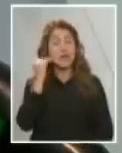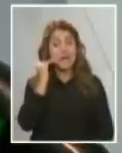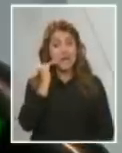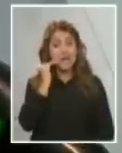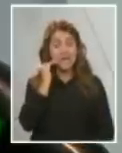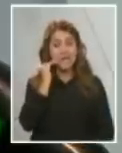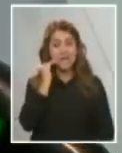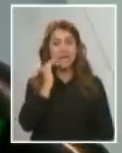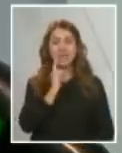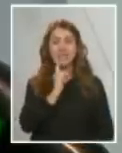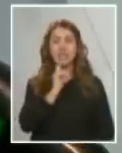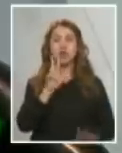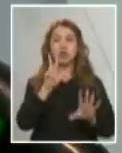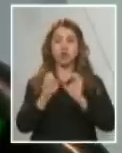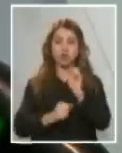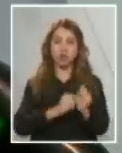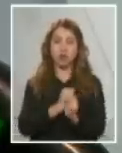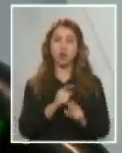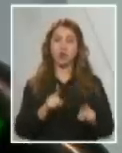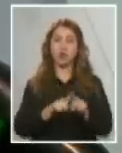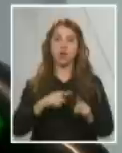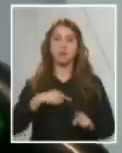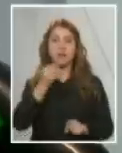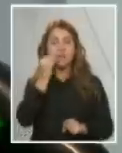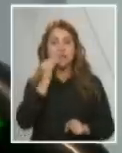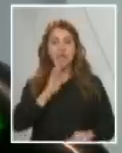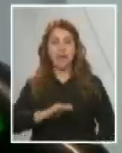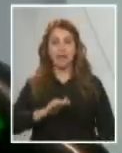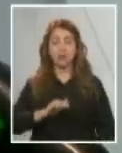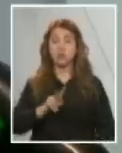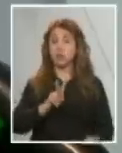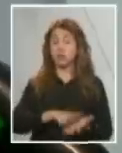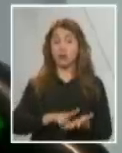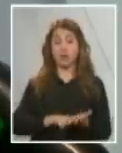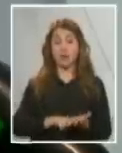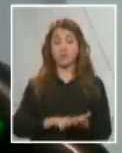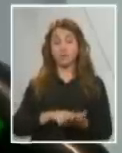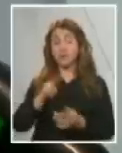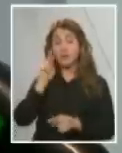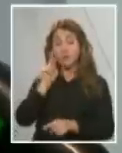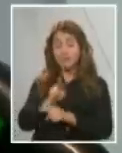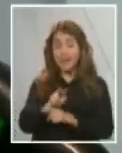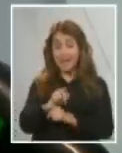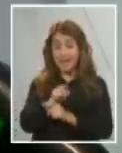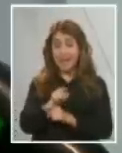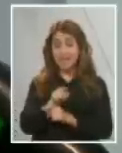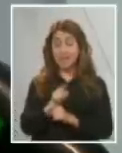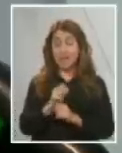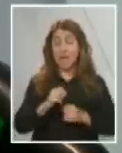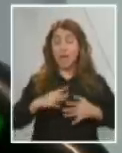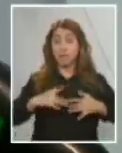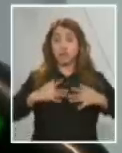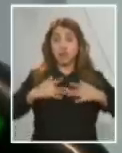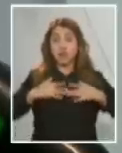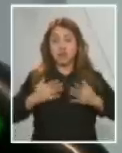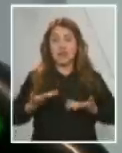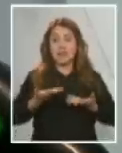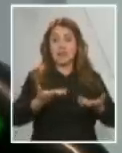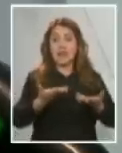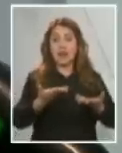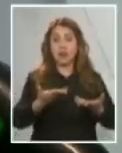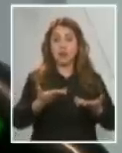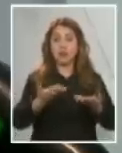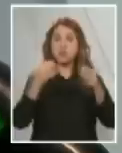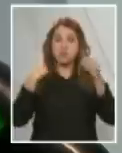niñita tenía 8 años, igual que mi nieta. Entonces, la verdad es que verla a ella emocionarse cuando le entregaron